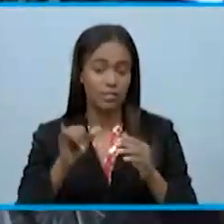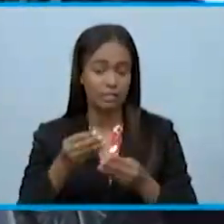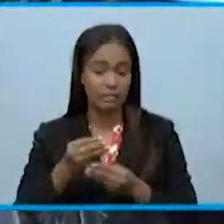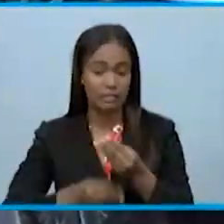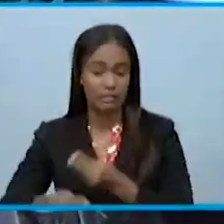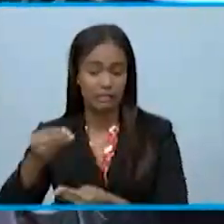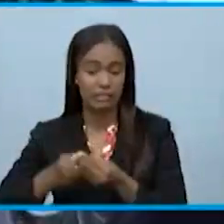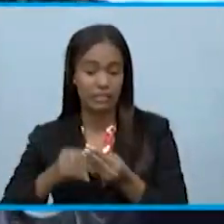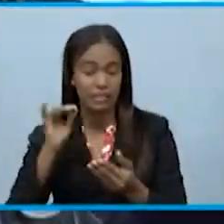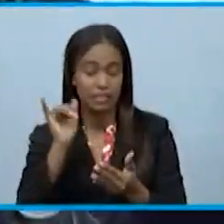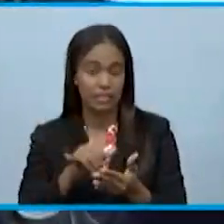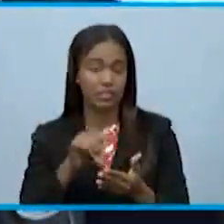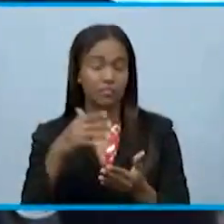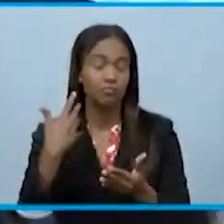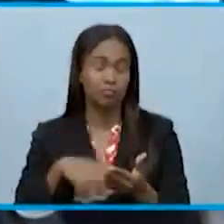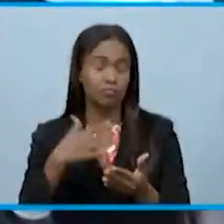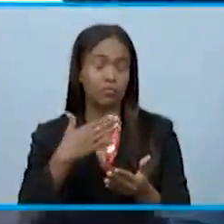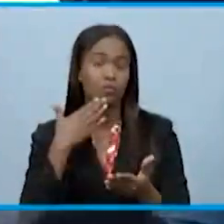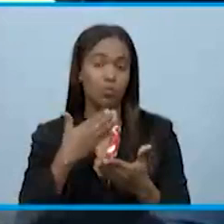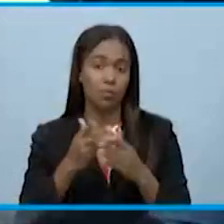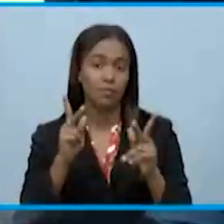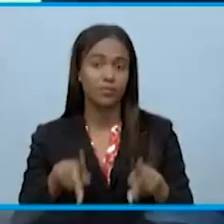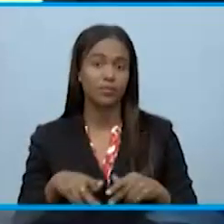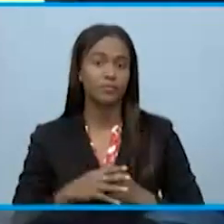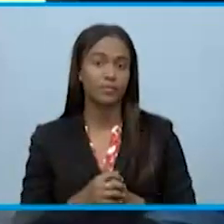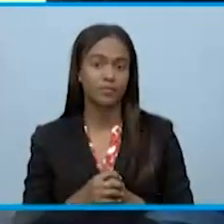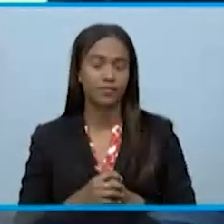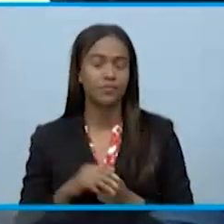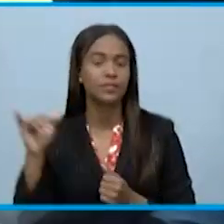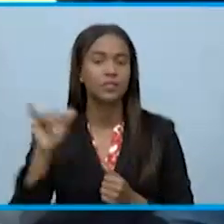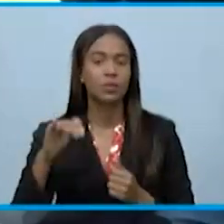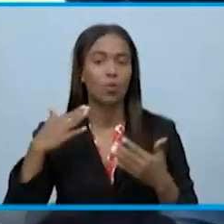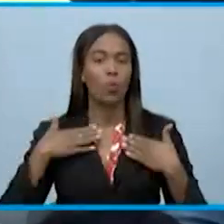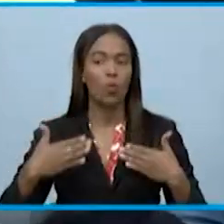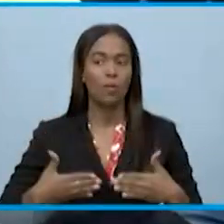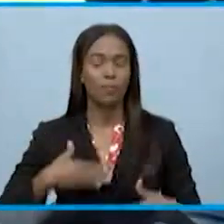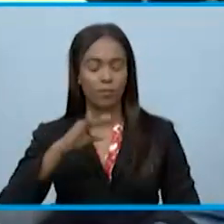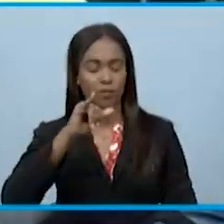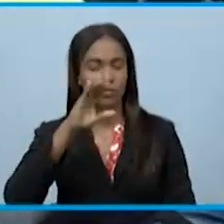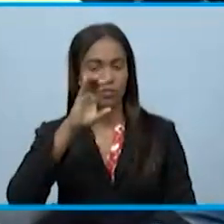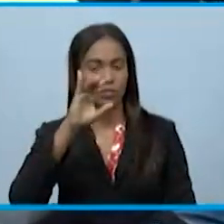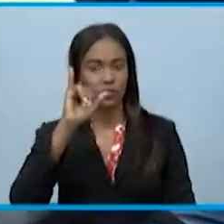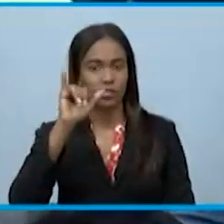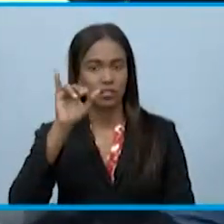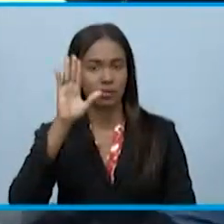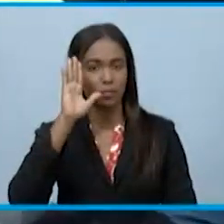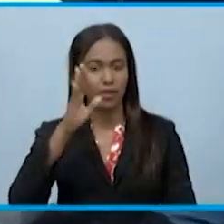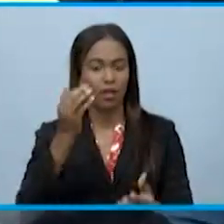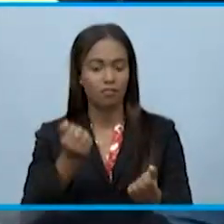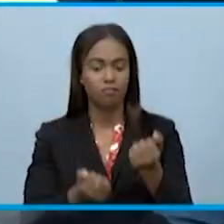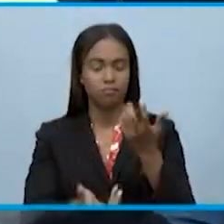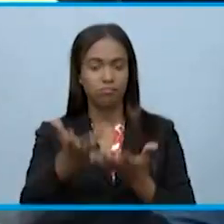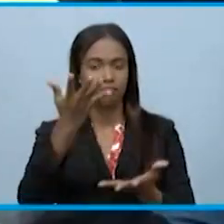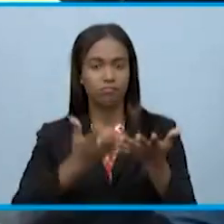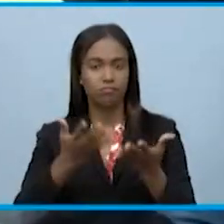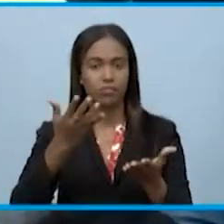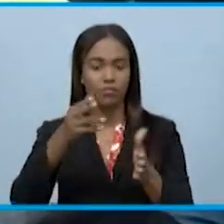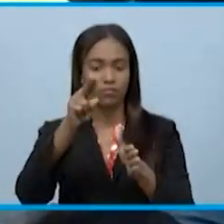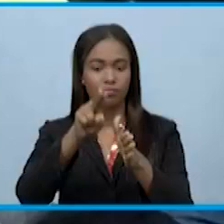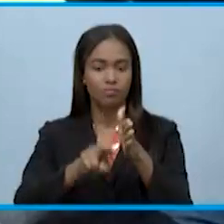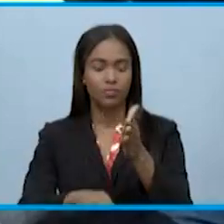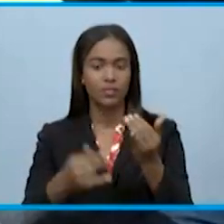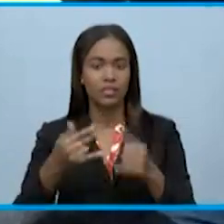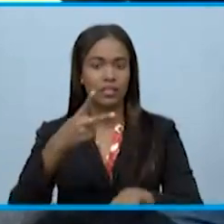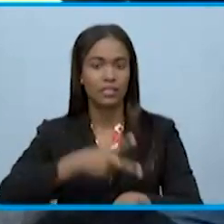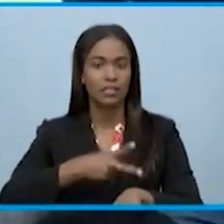negocios, indiscutiblemente, un pionero. En tanto que el cuerpo de Jochi Batista será cremado y sepultado esta